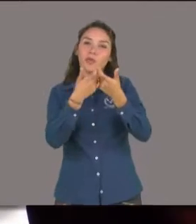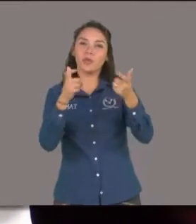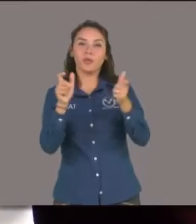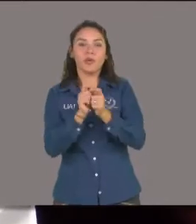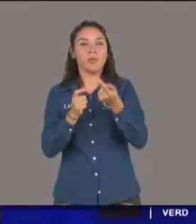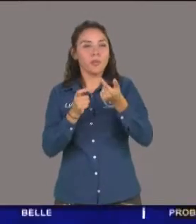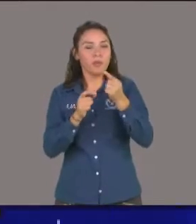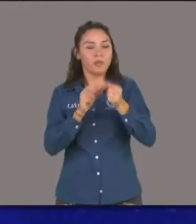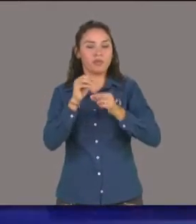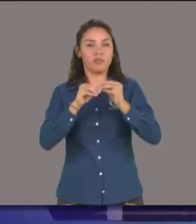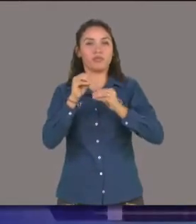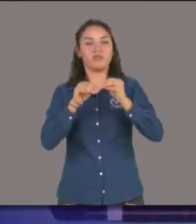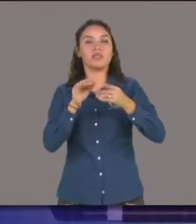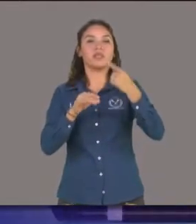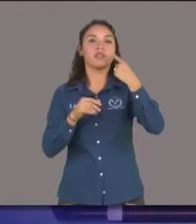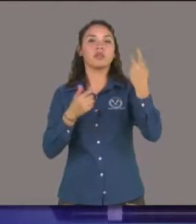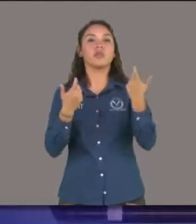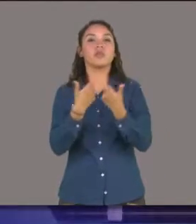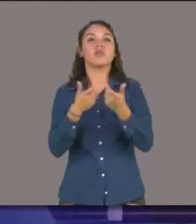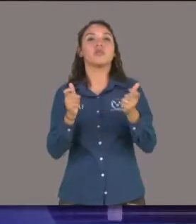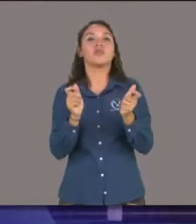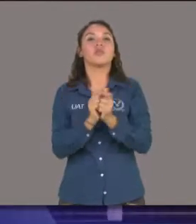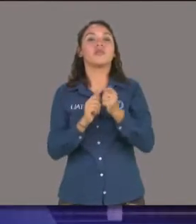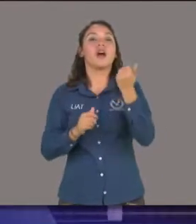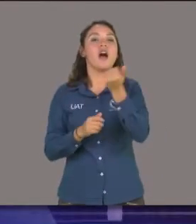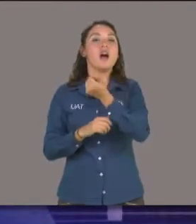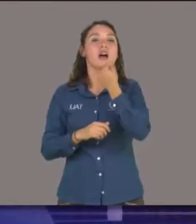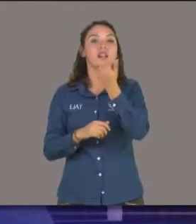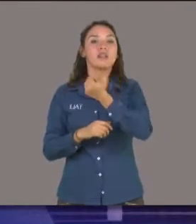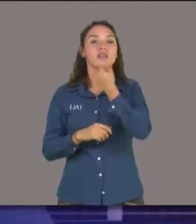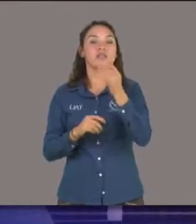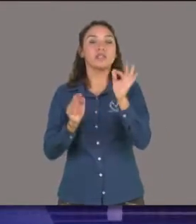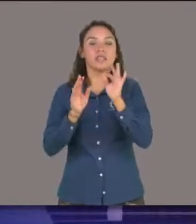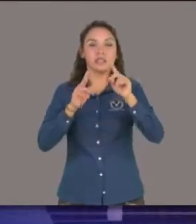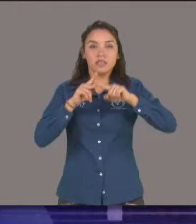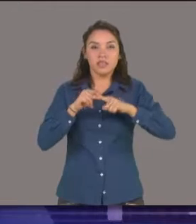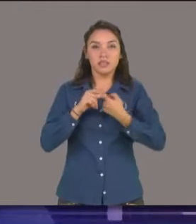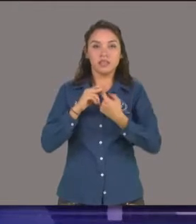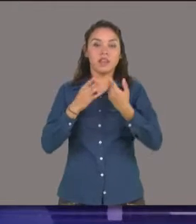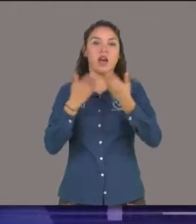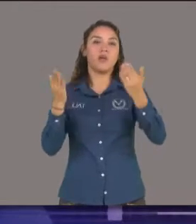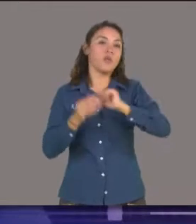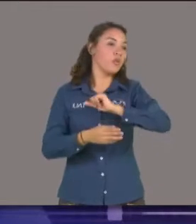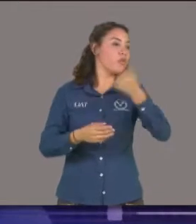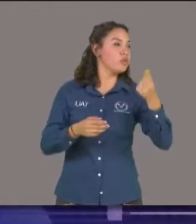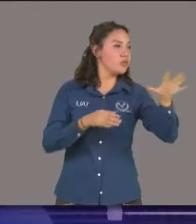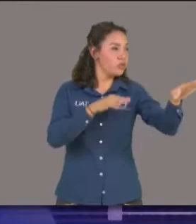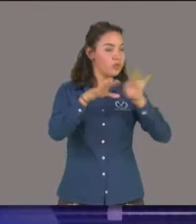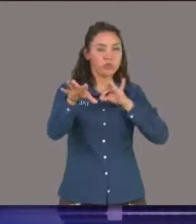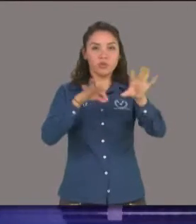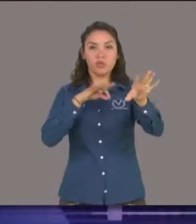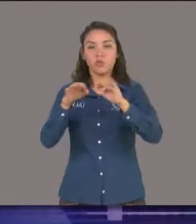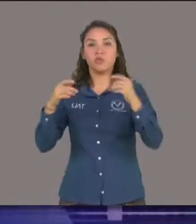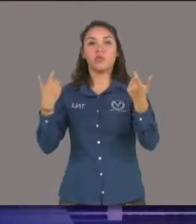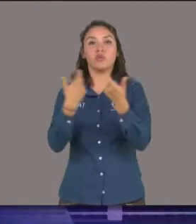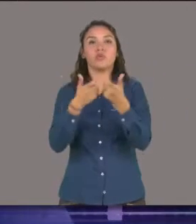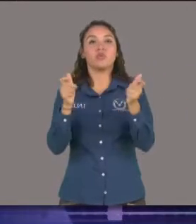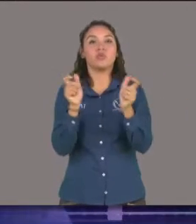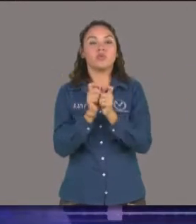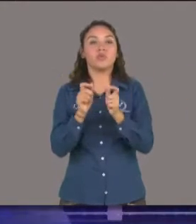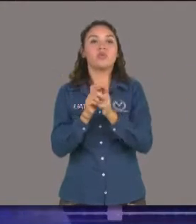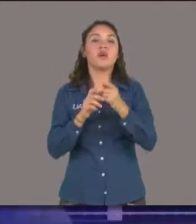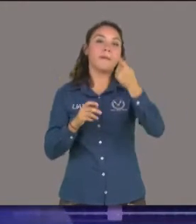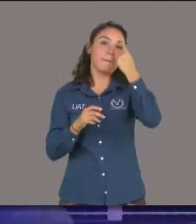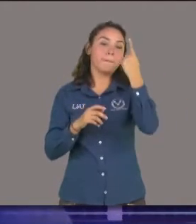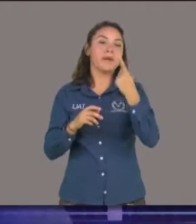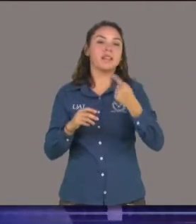poco a poco, hay un grupo de estudiantes que iniciaron y que ahora ya están siendo relevados por otro grupo también muy importante y cada